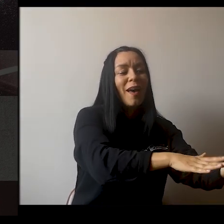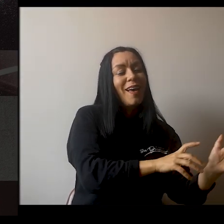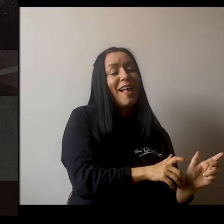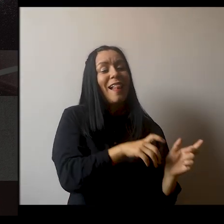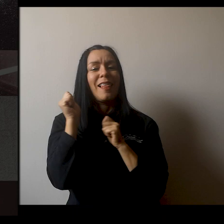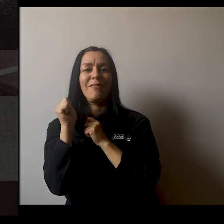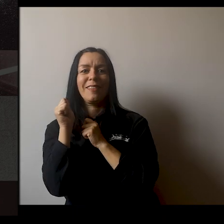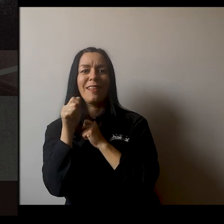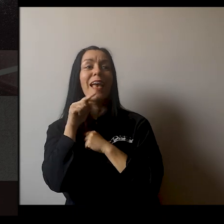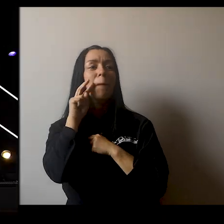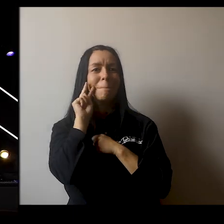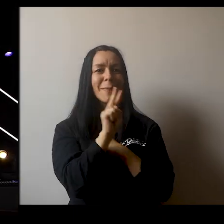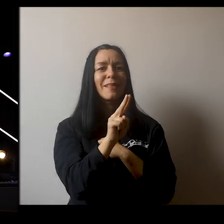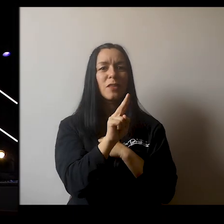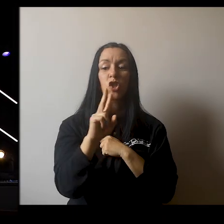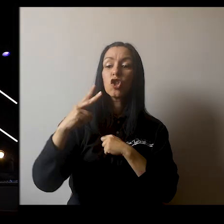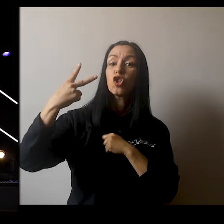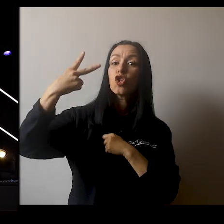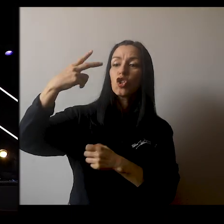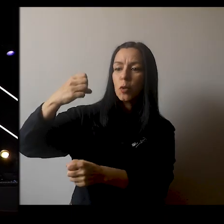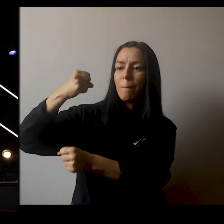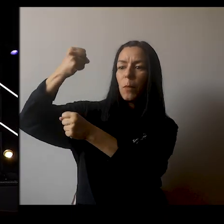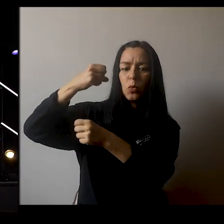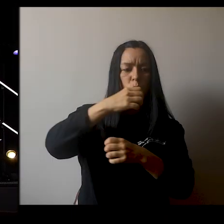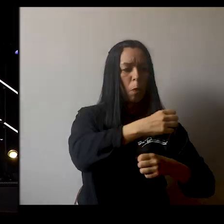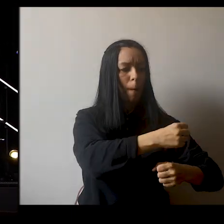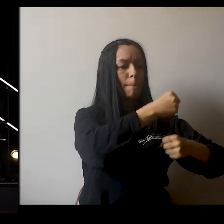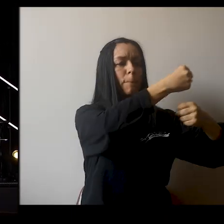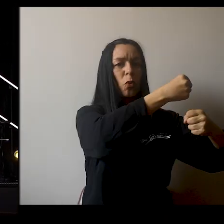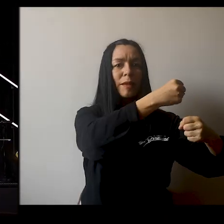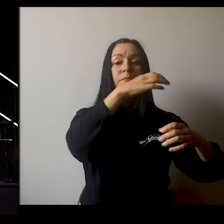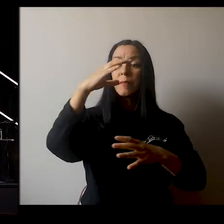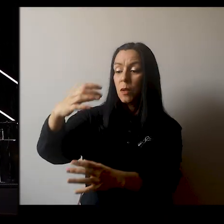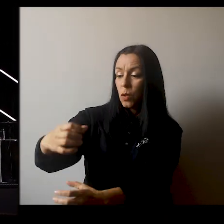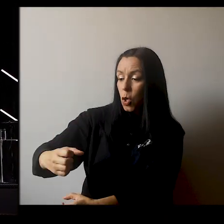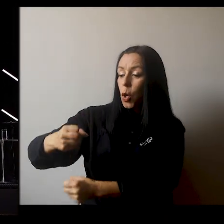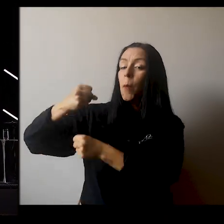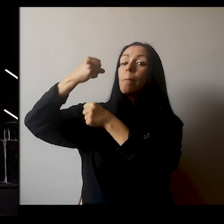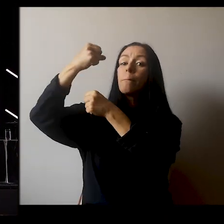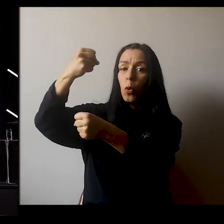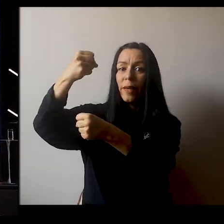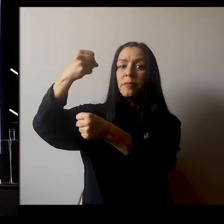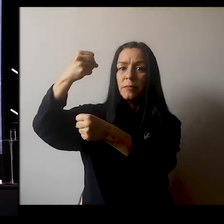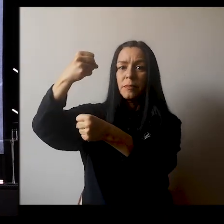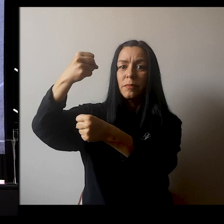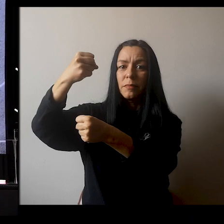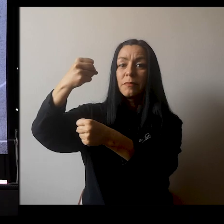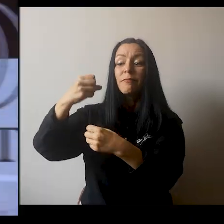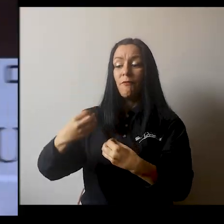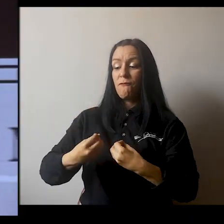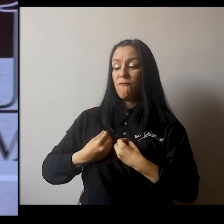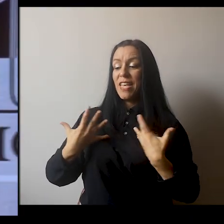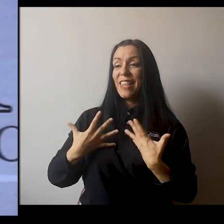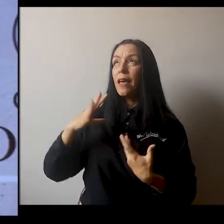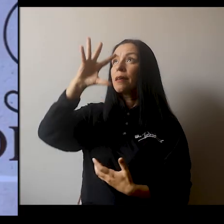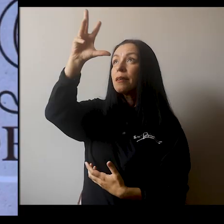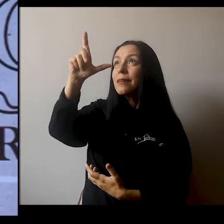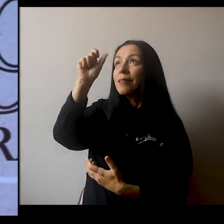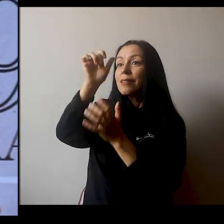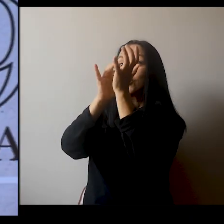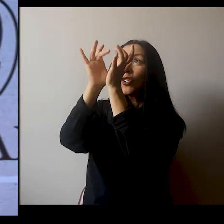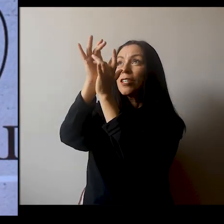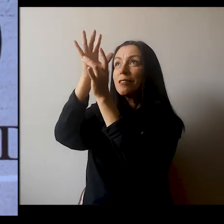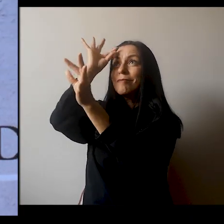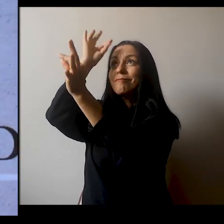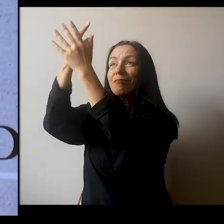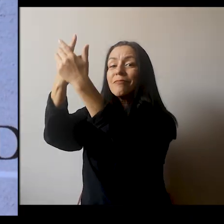muerte. Aquí nos muestra que hay dos poderes operando en las personas. Por un lado está el poder de la